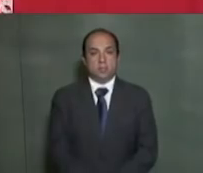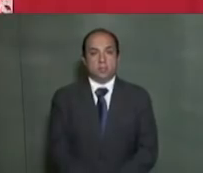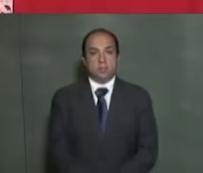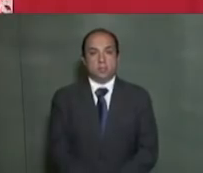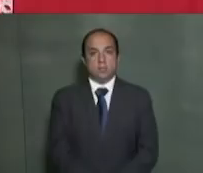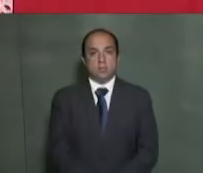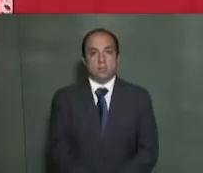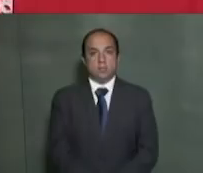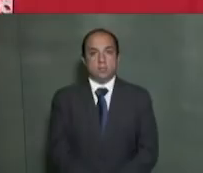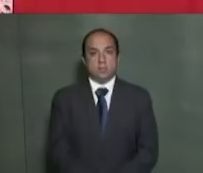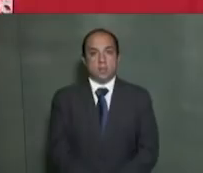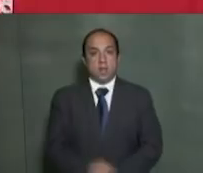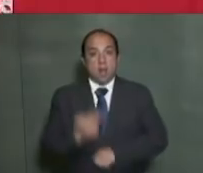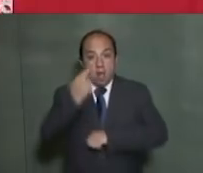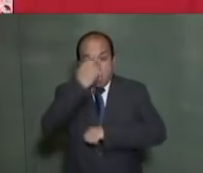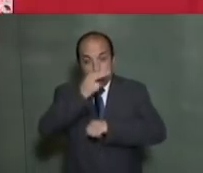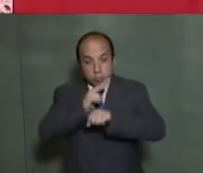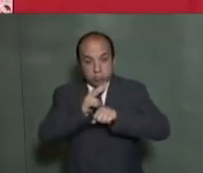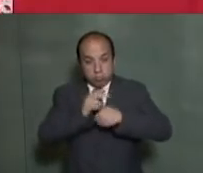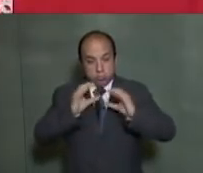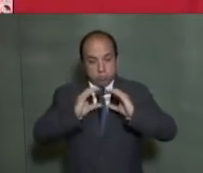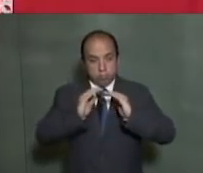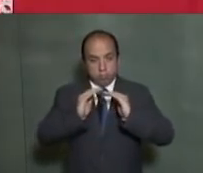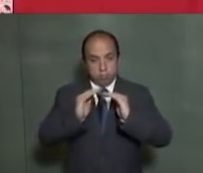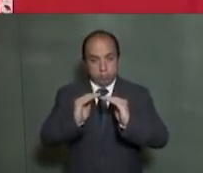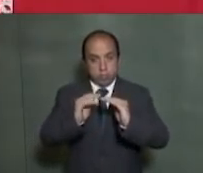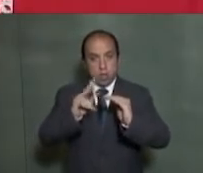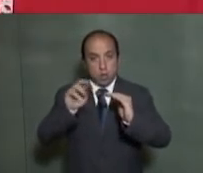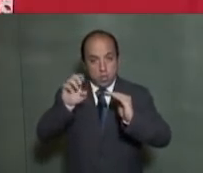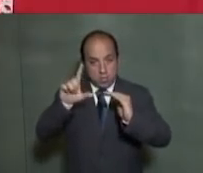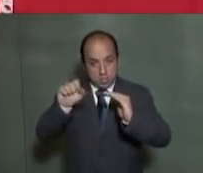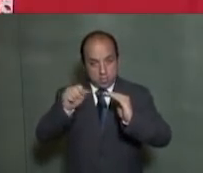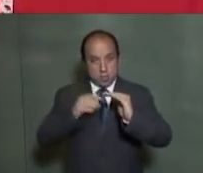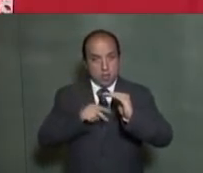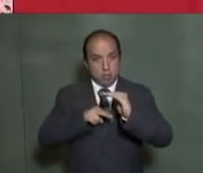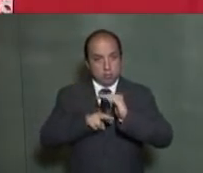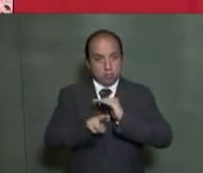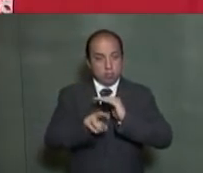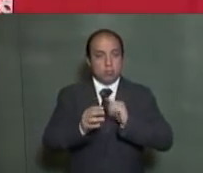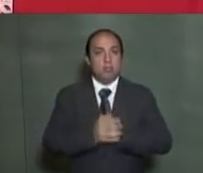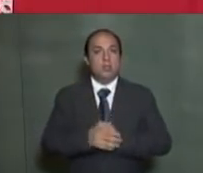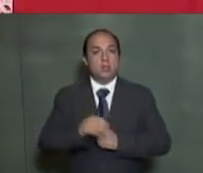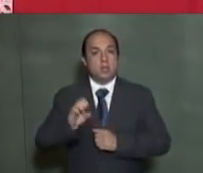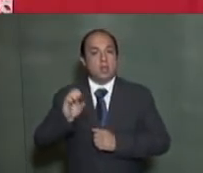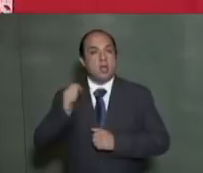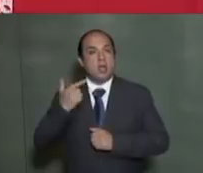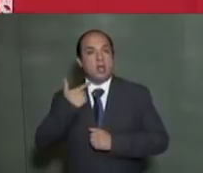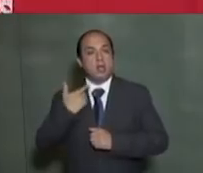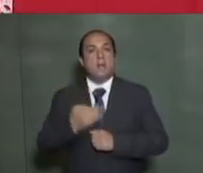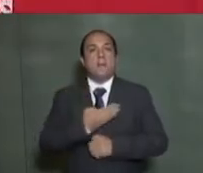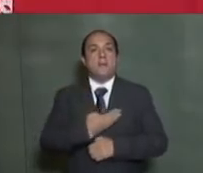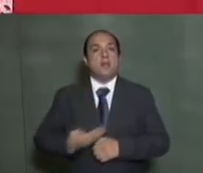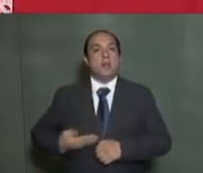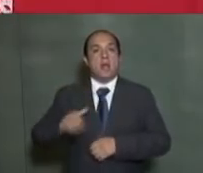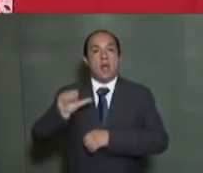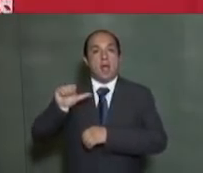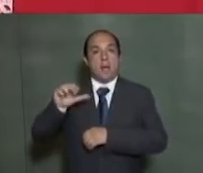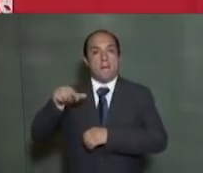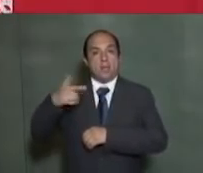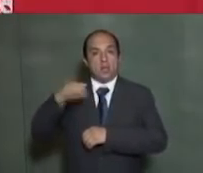El perito en túneles del Colegio de Ingenieros Civiles de México y expresidente de Amitos, maestro Francisco Suárez